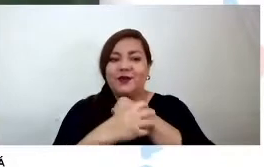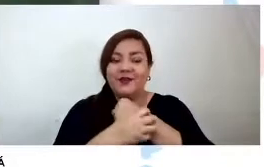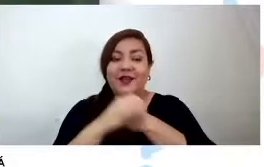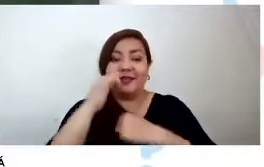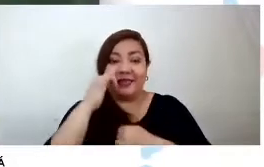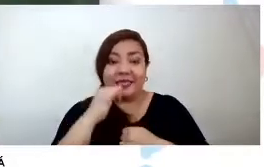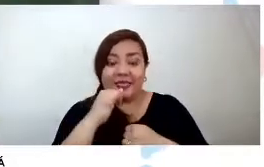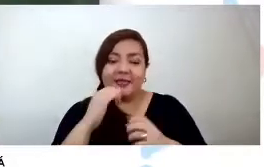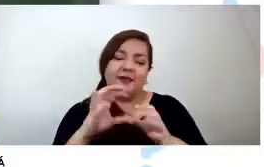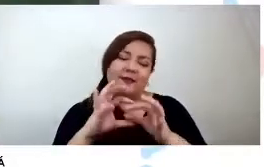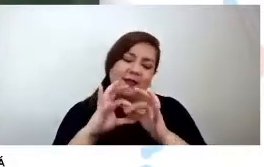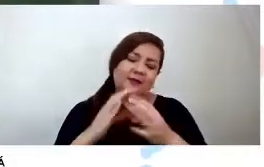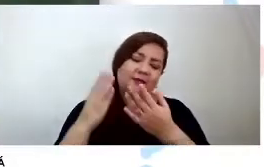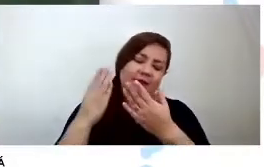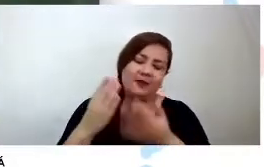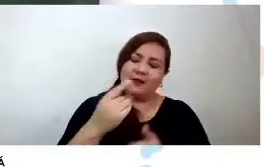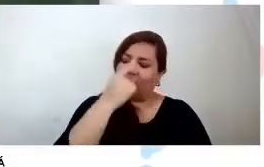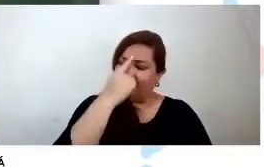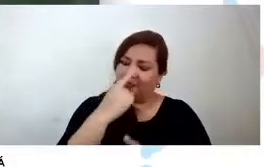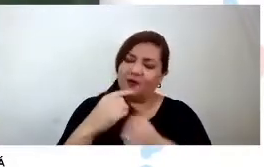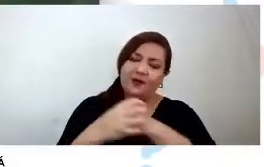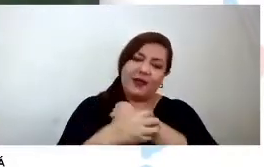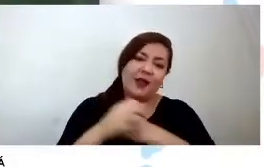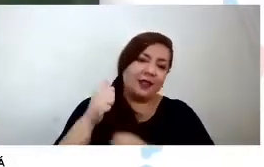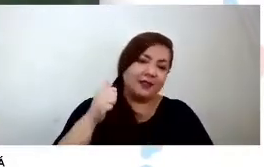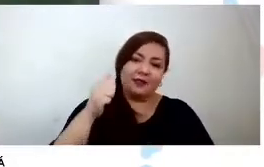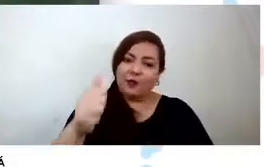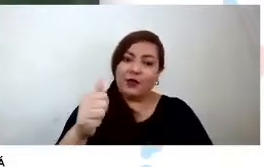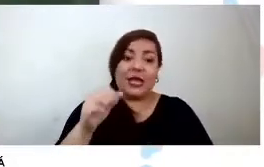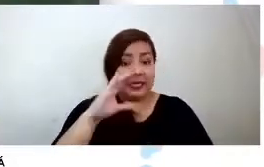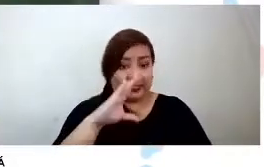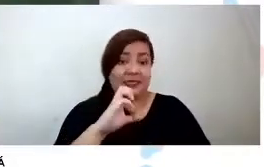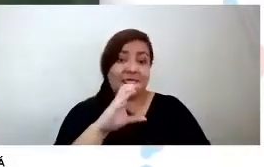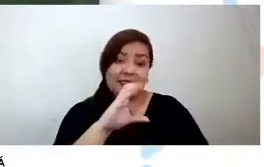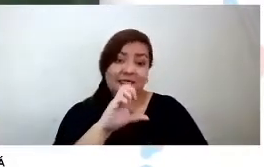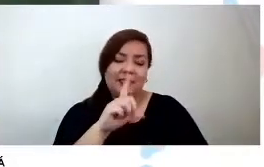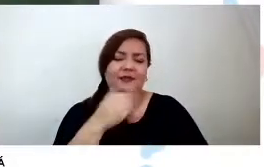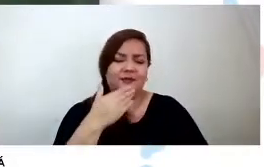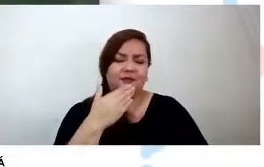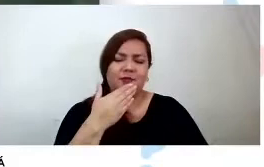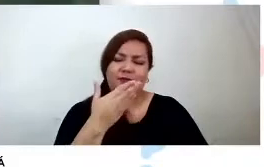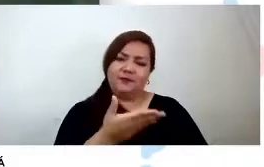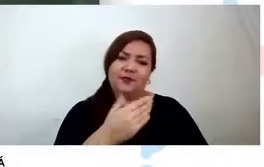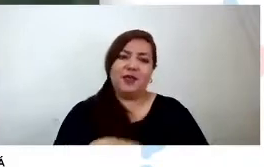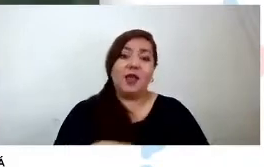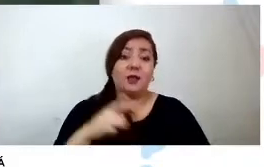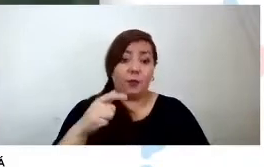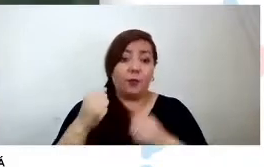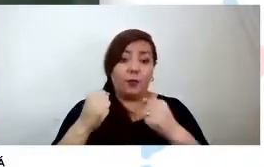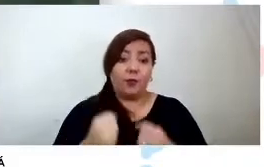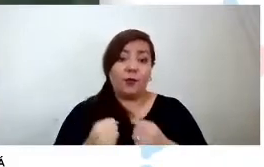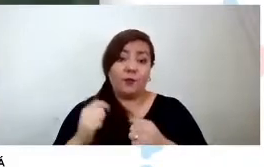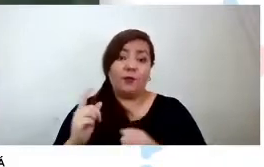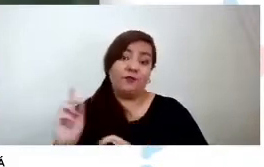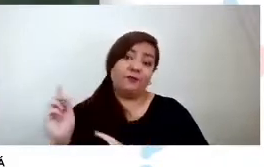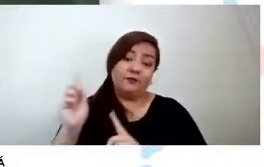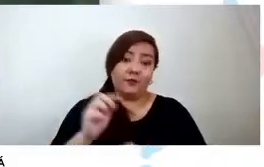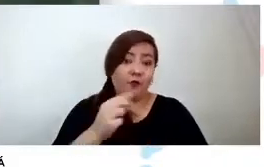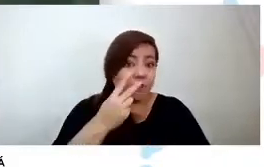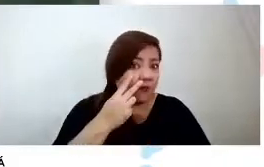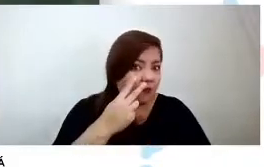al Museo Regional, a su directora, Cecilia Sandoval también, que podemos visitar